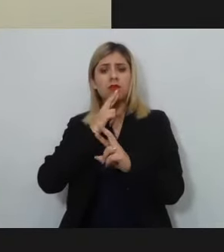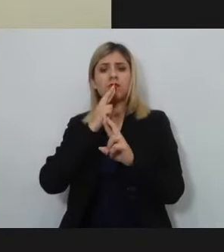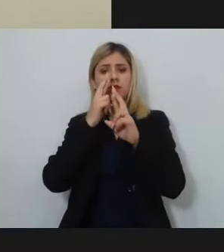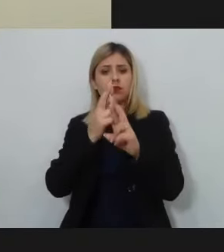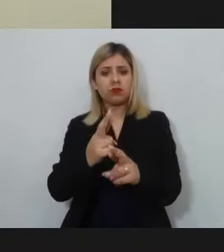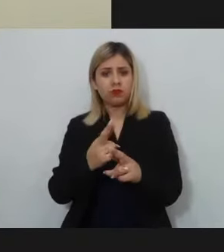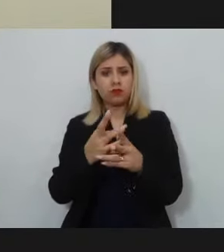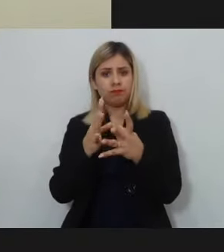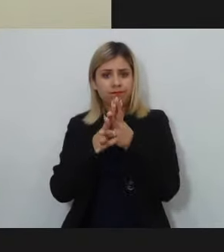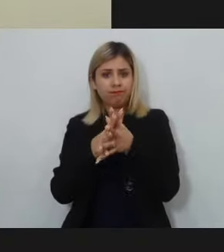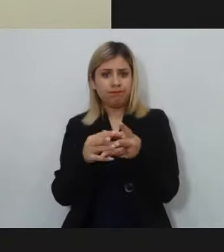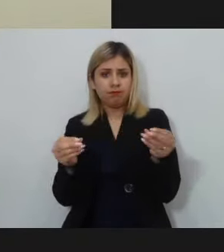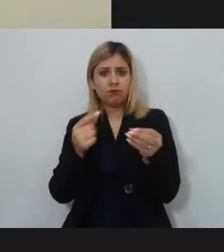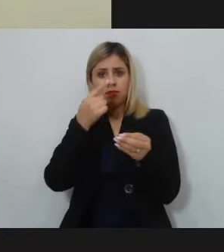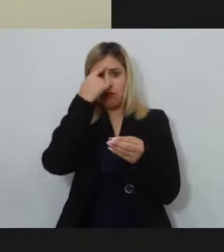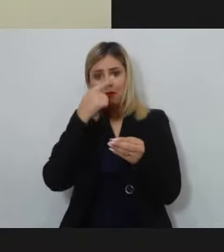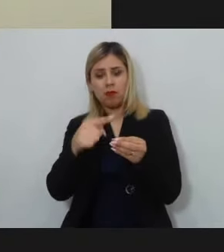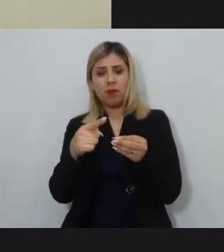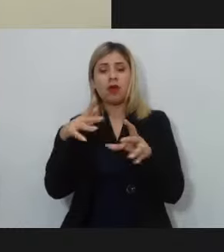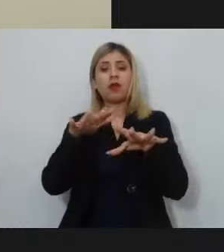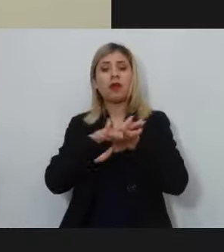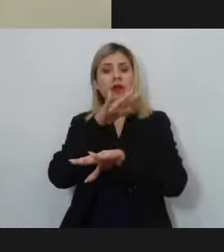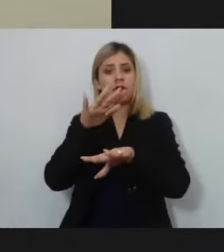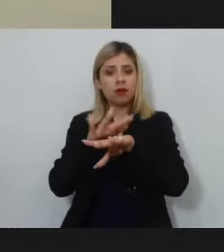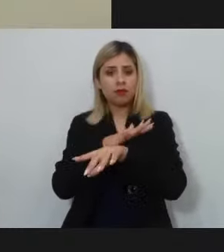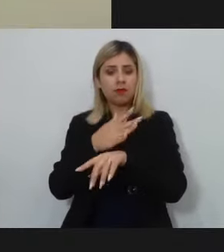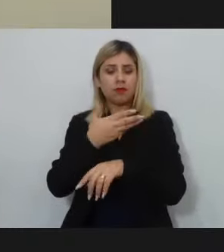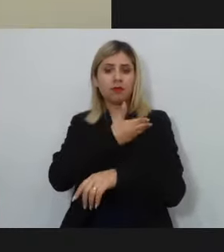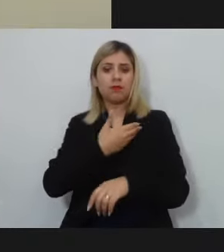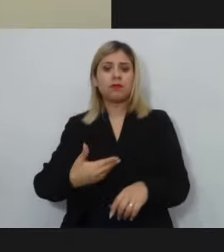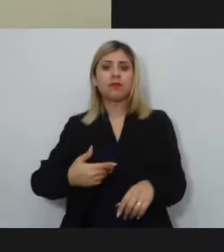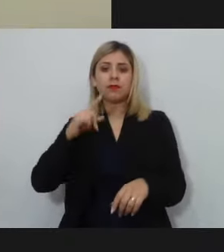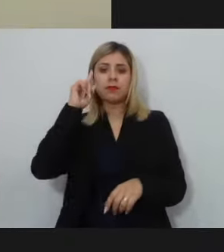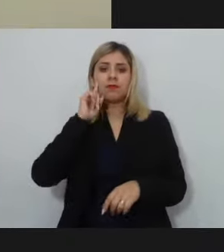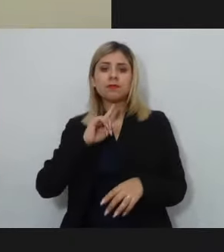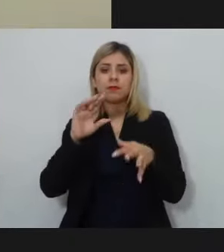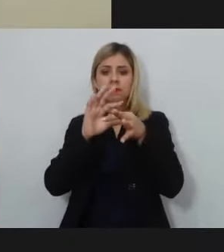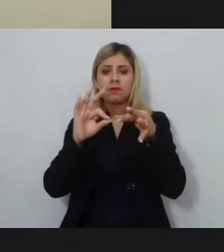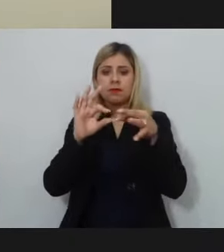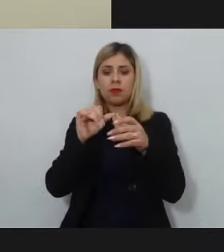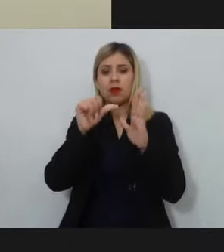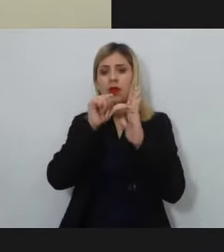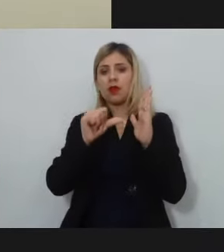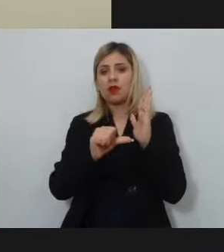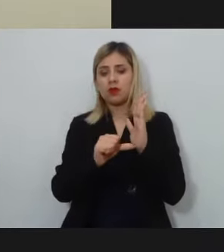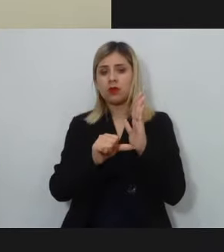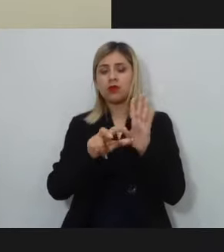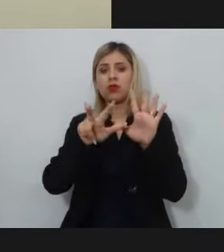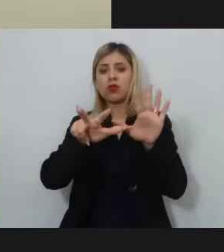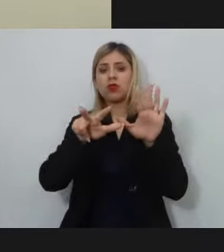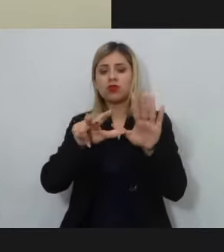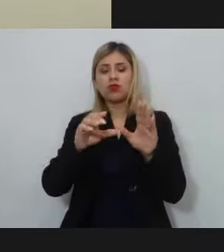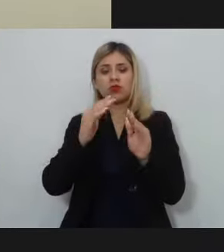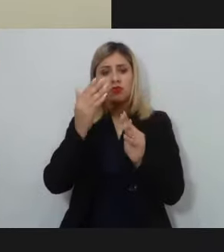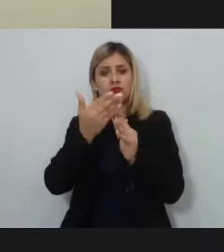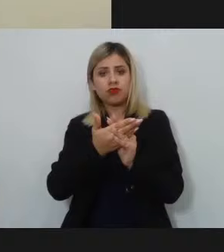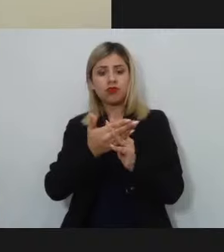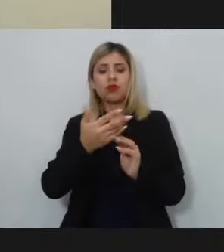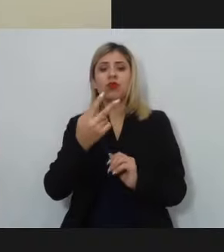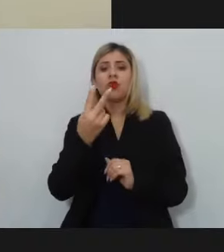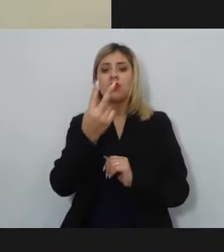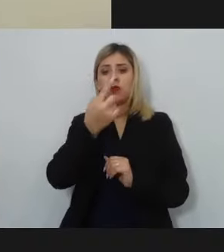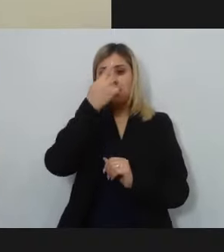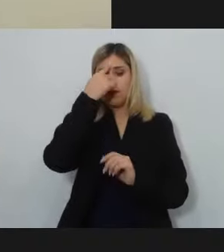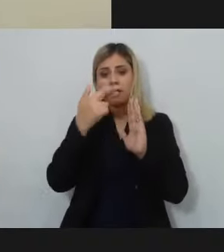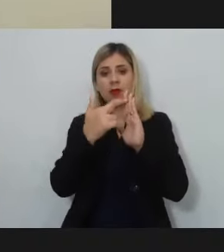presidenta el artículo 18 párrafo 2 de los lineamientos para Añadir el texto que ella ya leyó y por